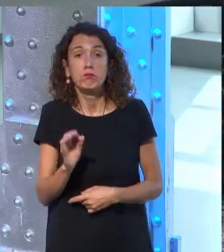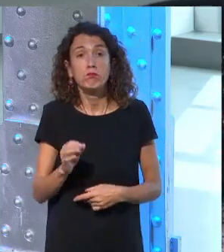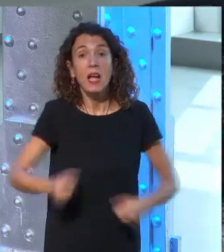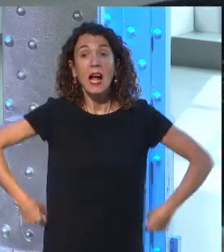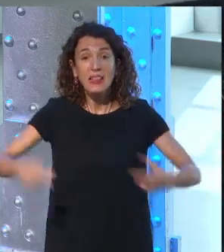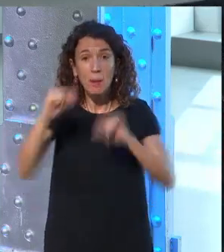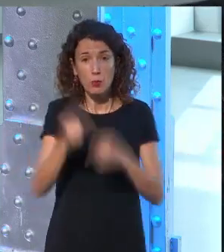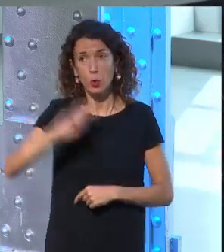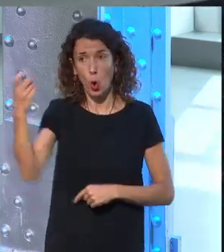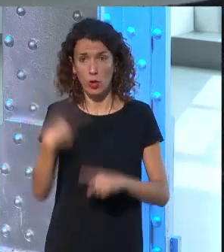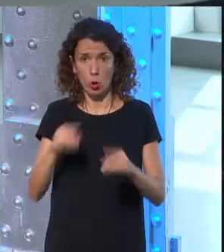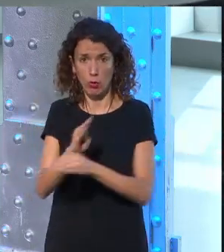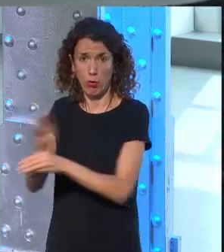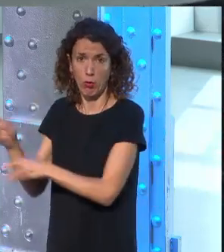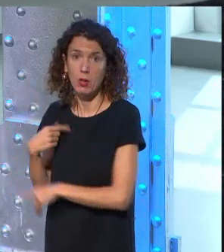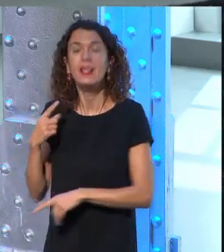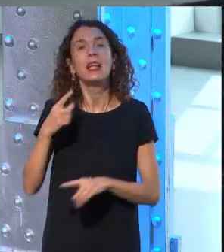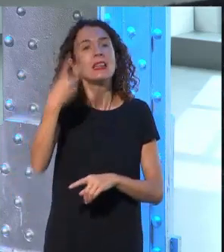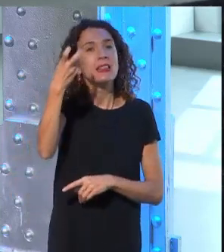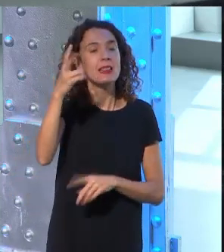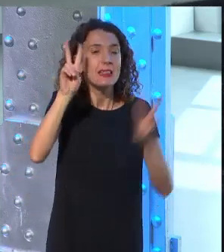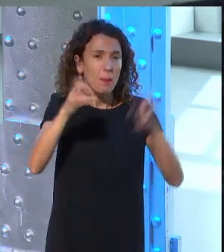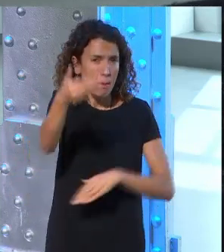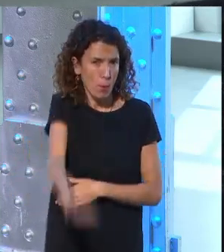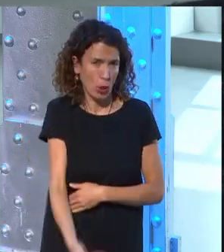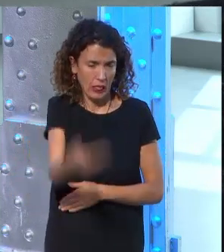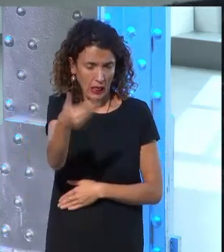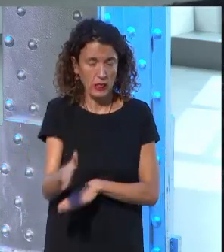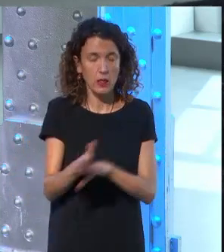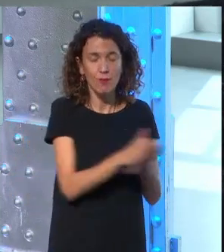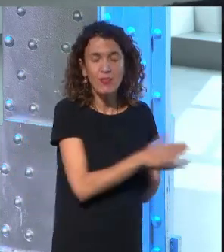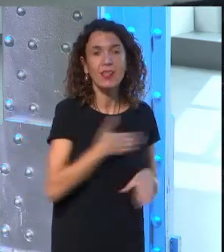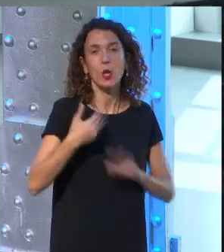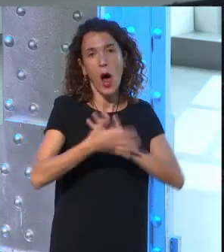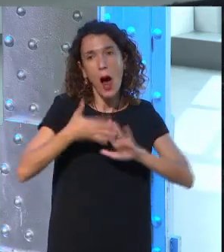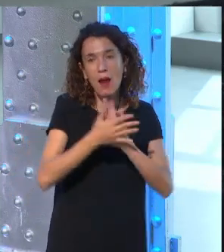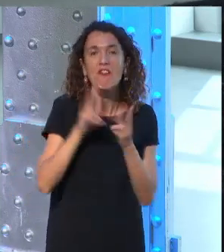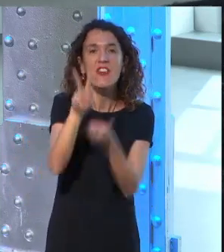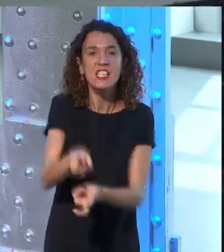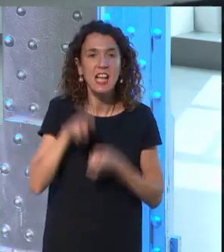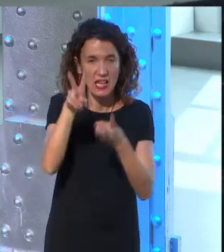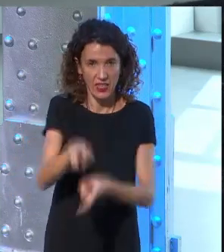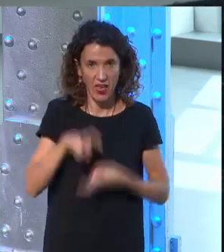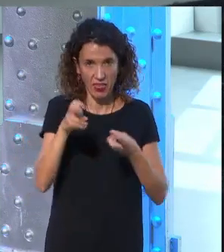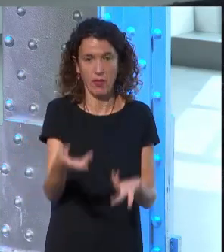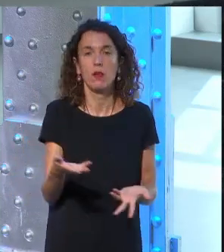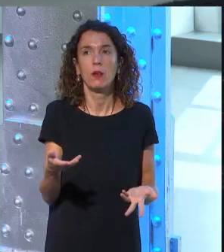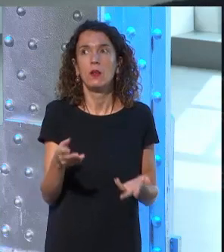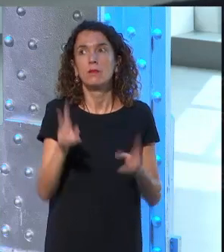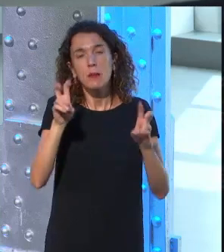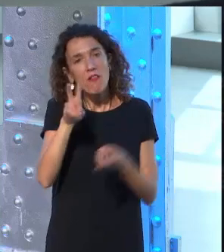dinero del presupuesto en otras cosas. Y eso son cuestiones elementales. A mí me gustaría introducir el tema de la fiscalidad, ¿no? El tema de la